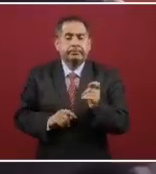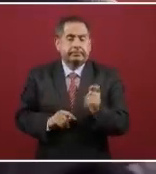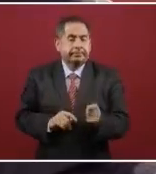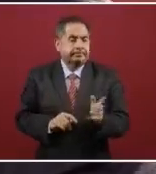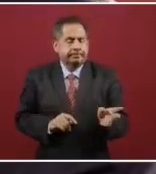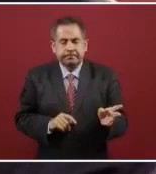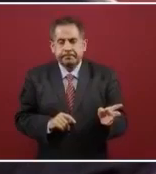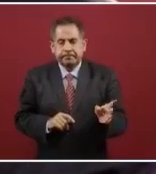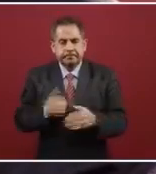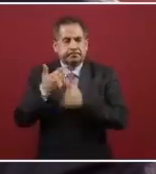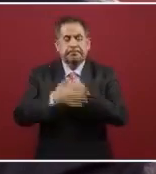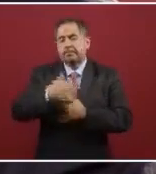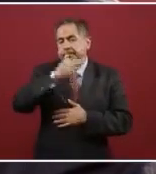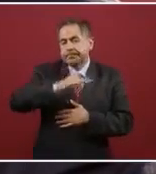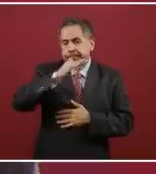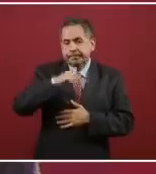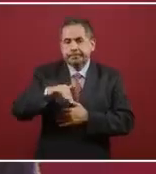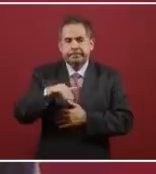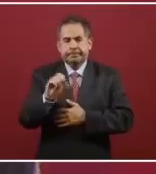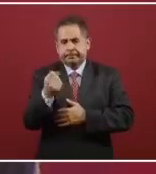estas fiestas cívicas.